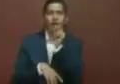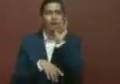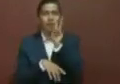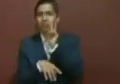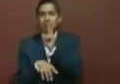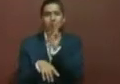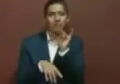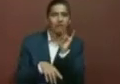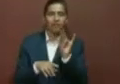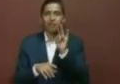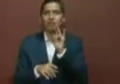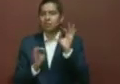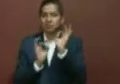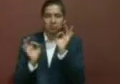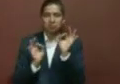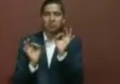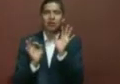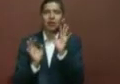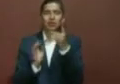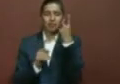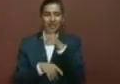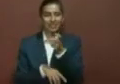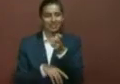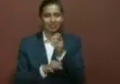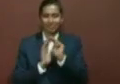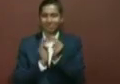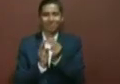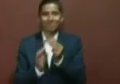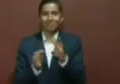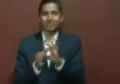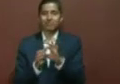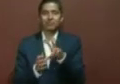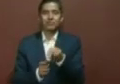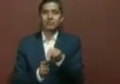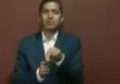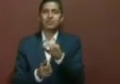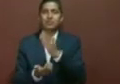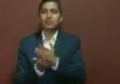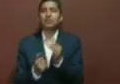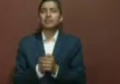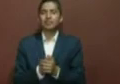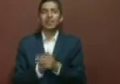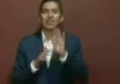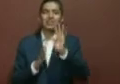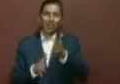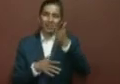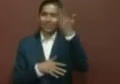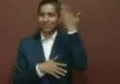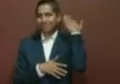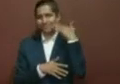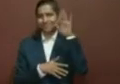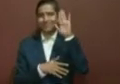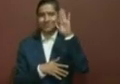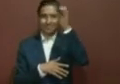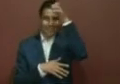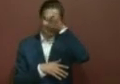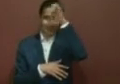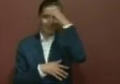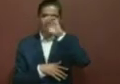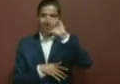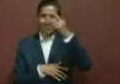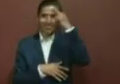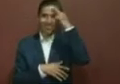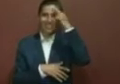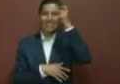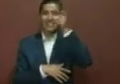cerrarle el paso a este tipo de conductas, porque tenemos la experiencia del pasado que la puerta